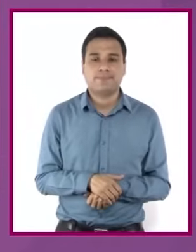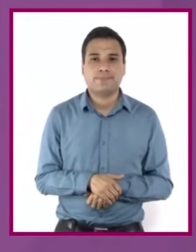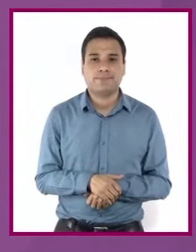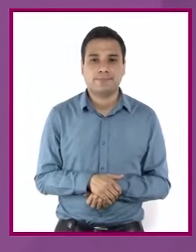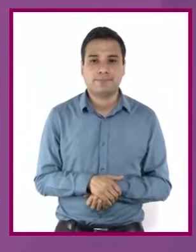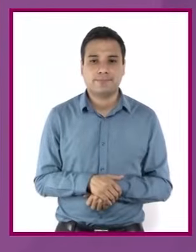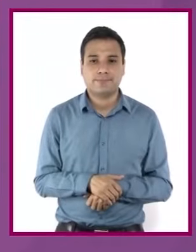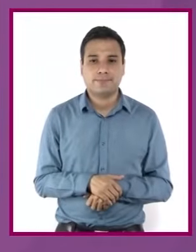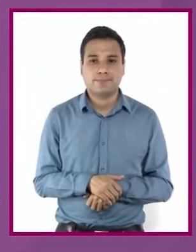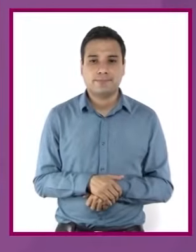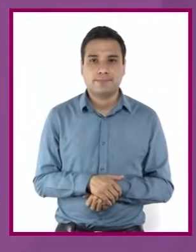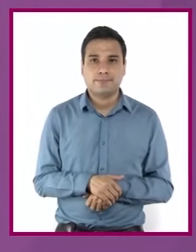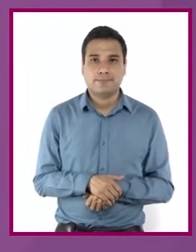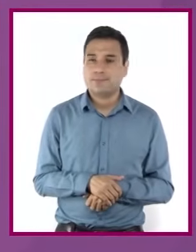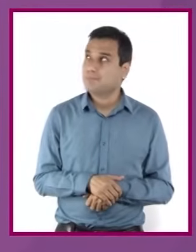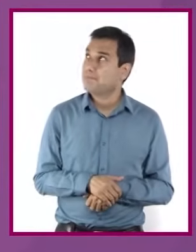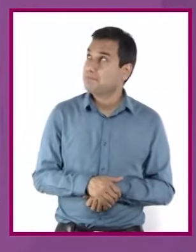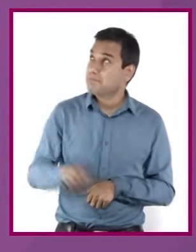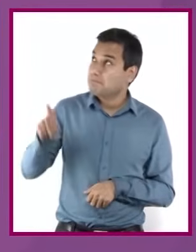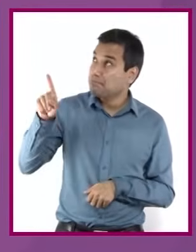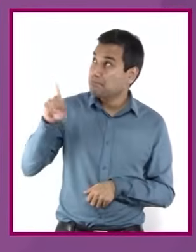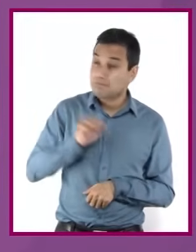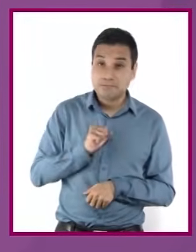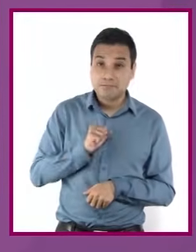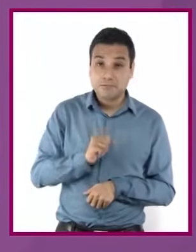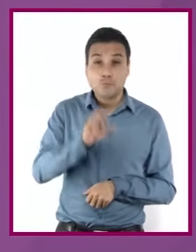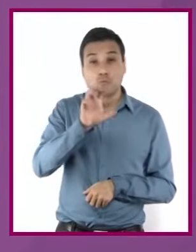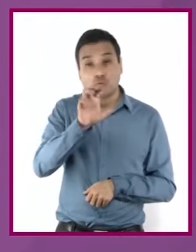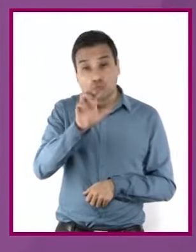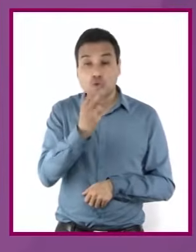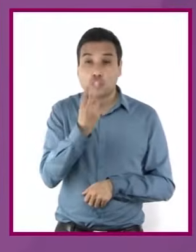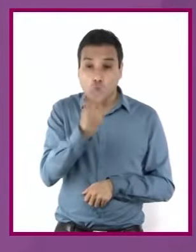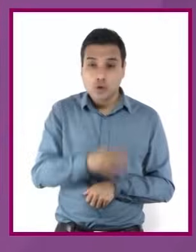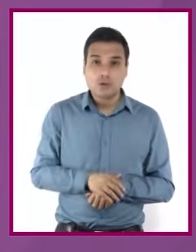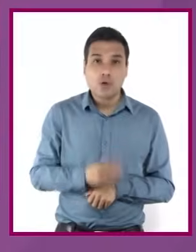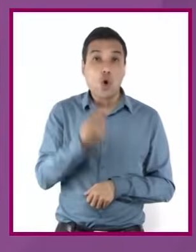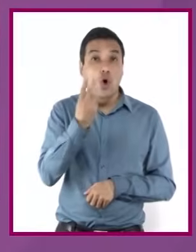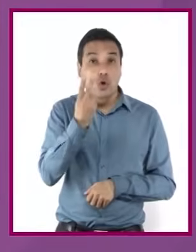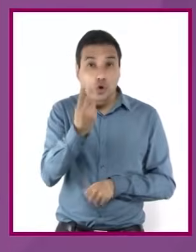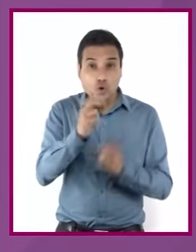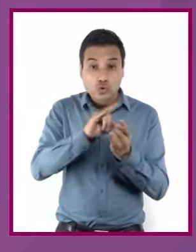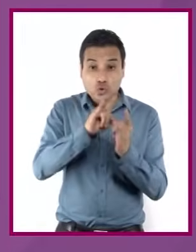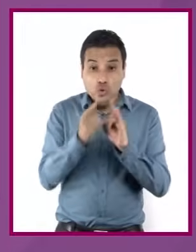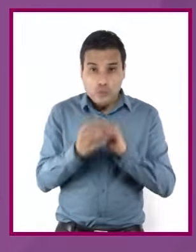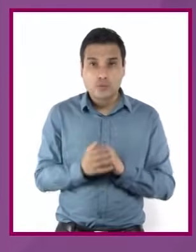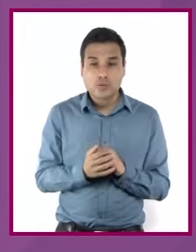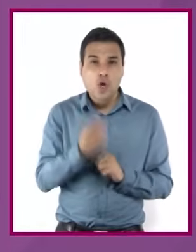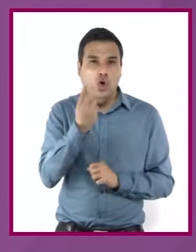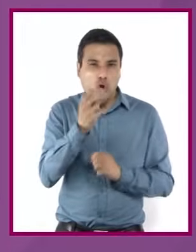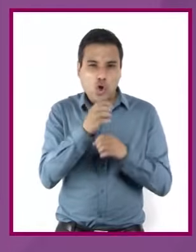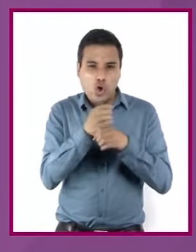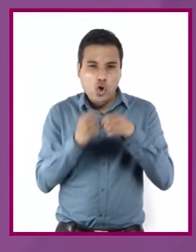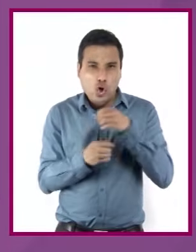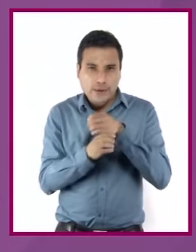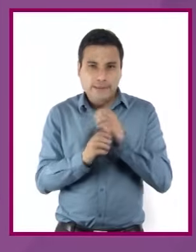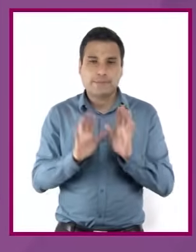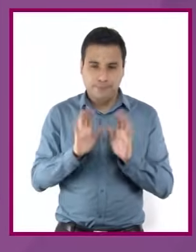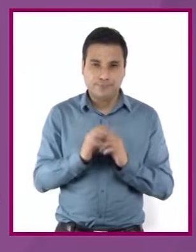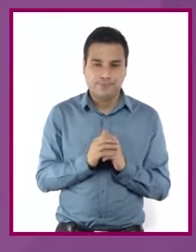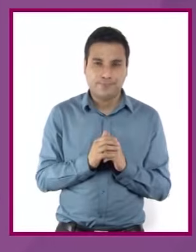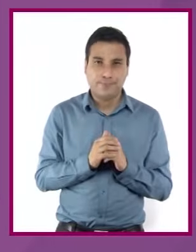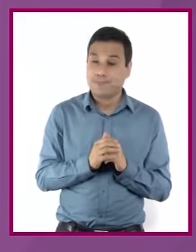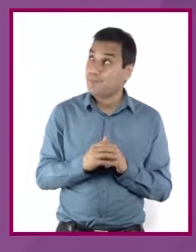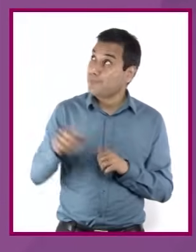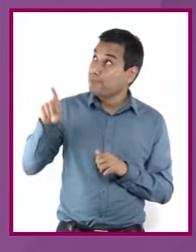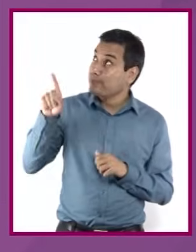o dos cubos de igual tamaño, o dos trozos de metales distintos, en estos tres casos el espacio